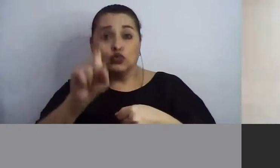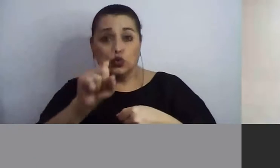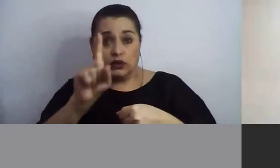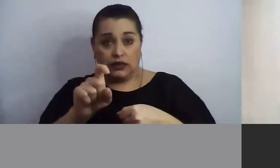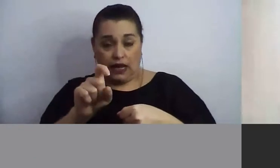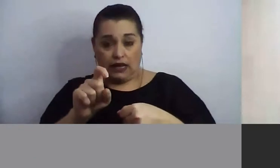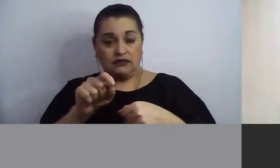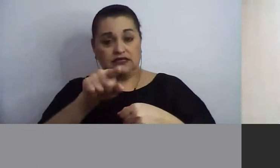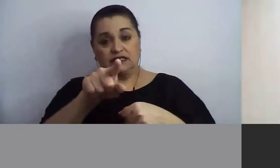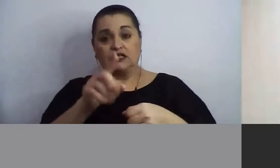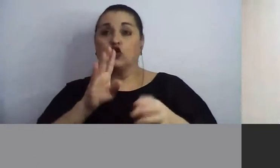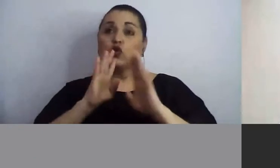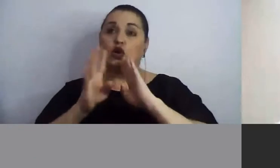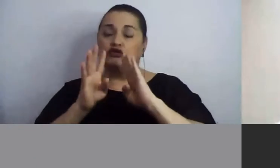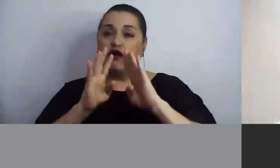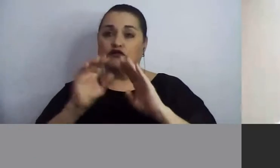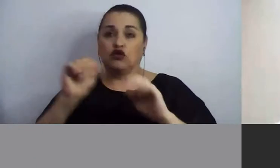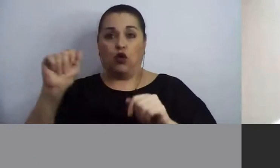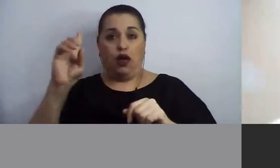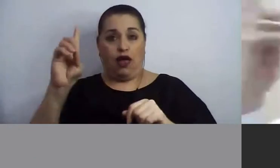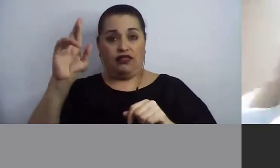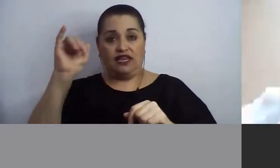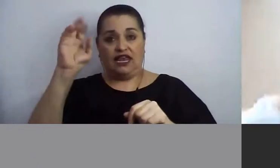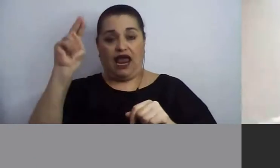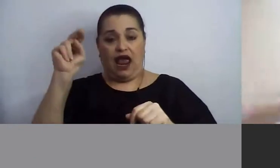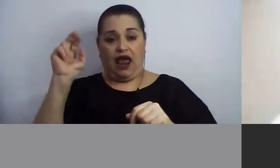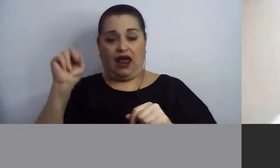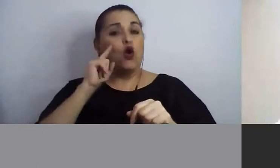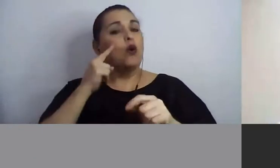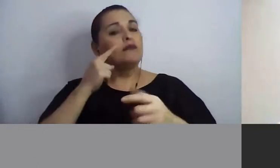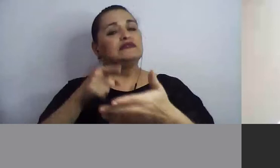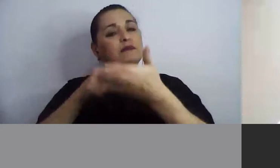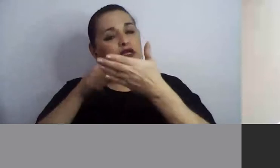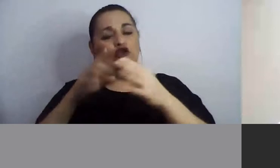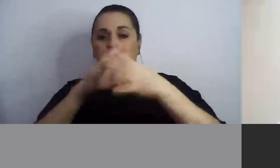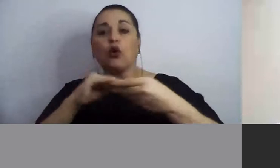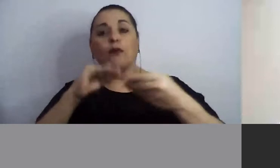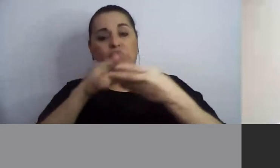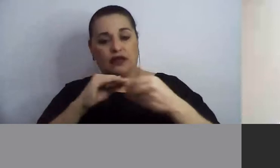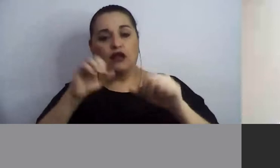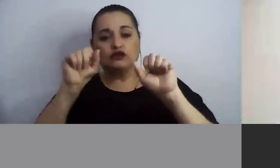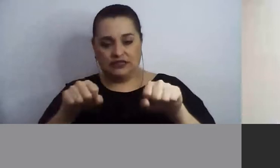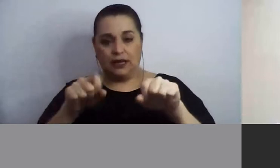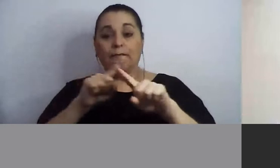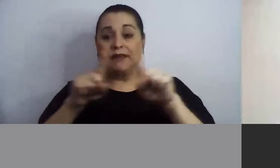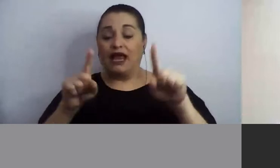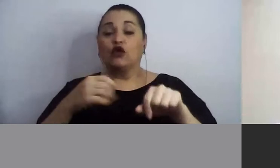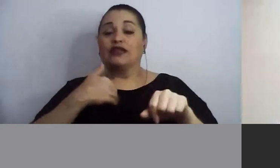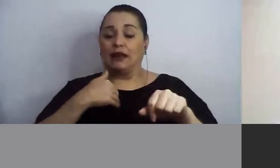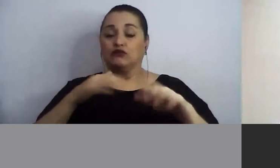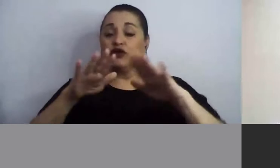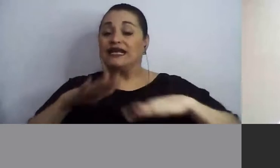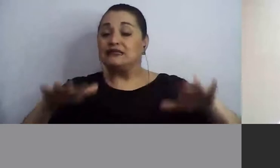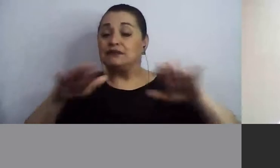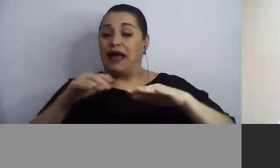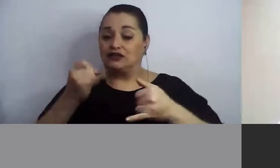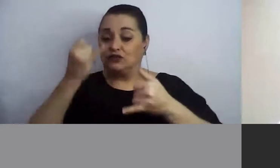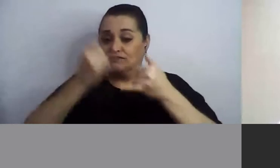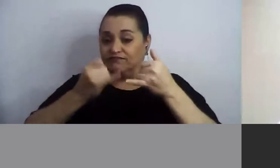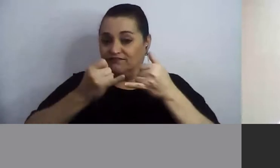intervención que nos ha hecho don Adrián así como observaciones y comentarios pero tenemos un espacio reservado